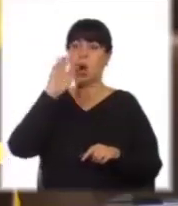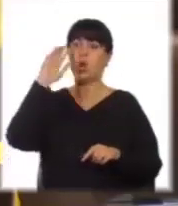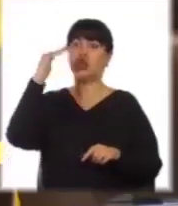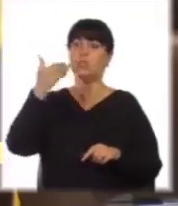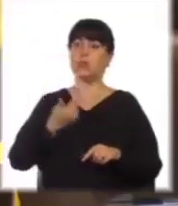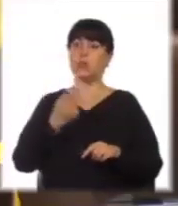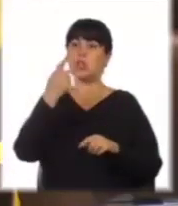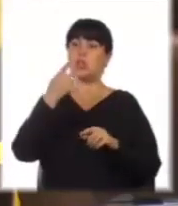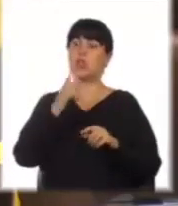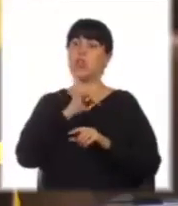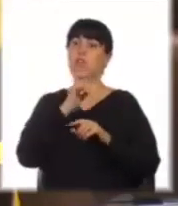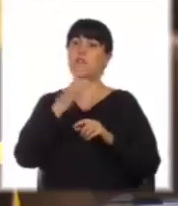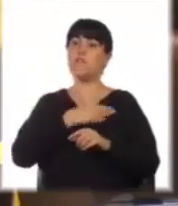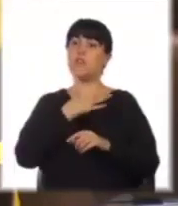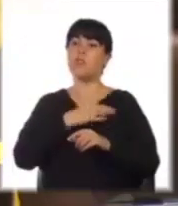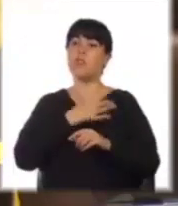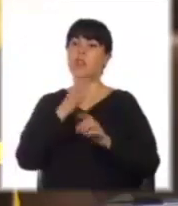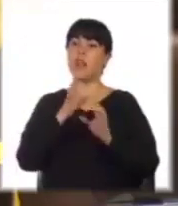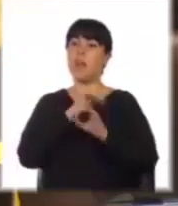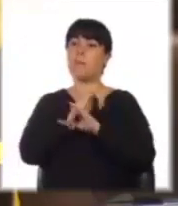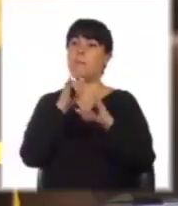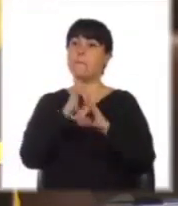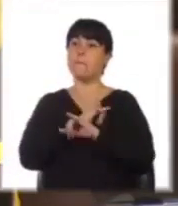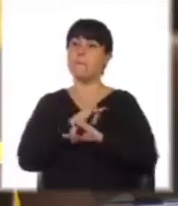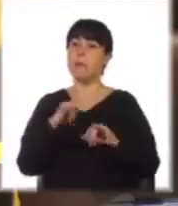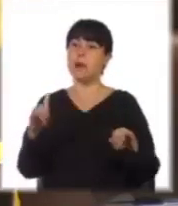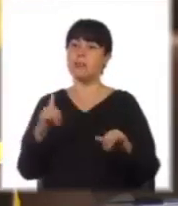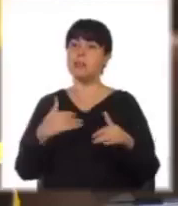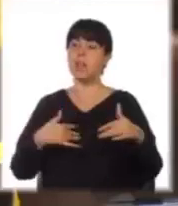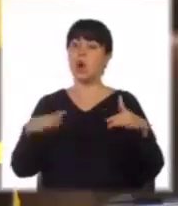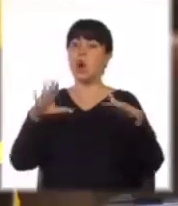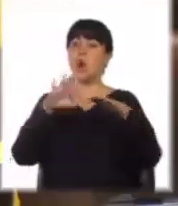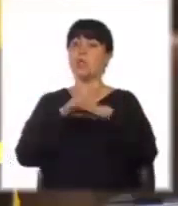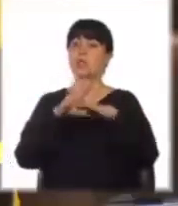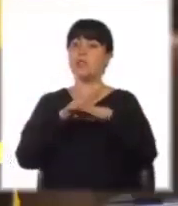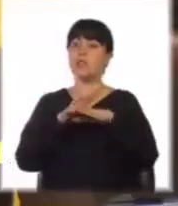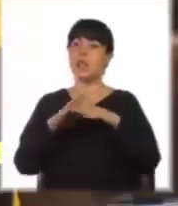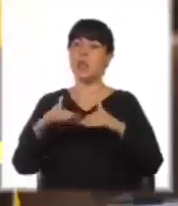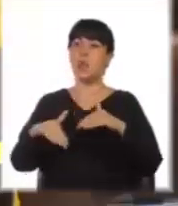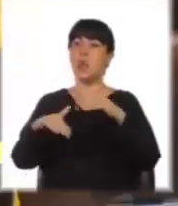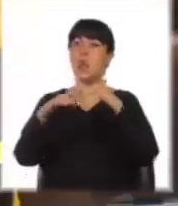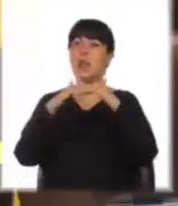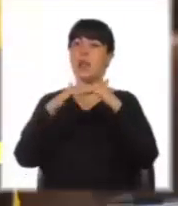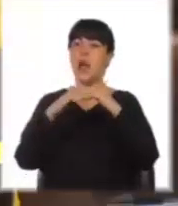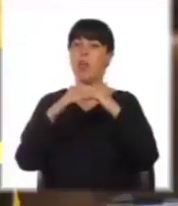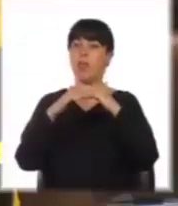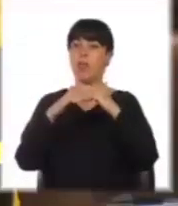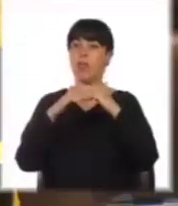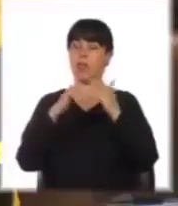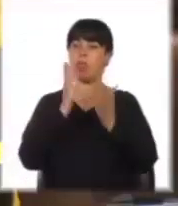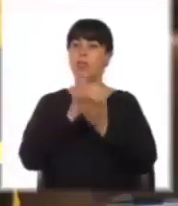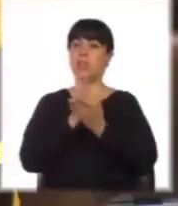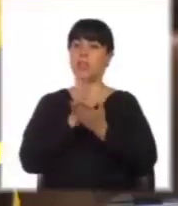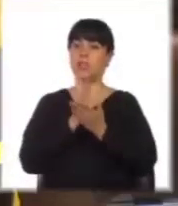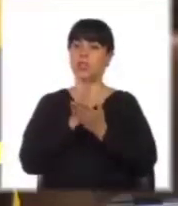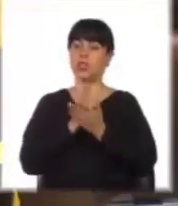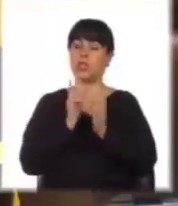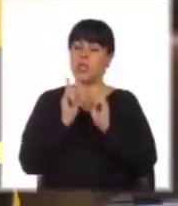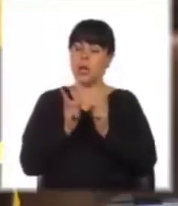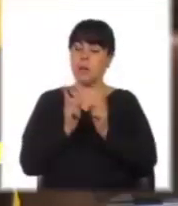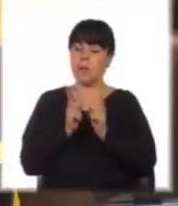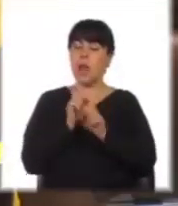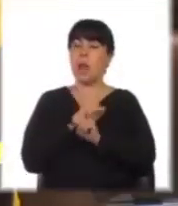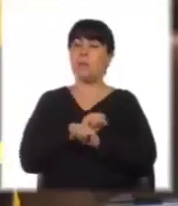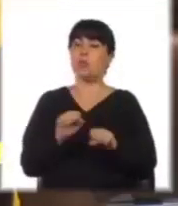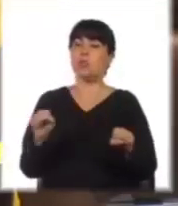en paz, es además coincidir en la igualdad de los derechos y también es la